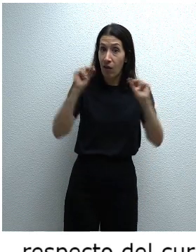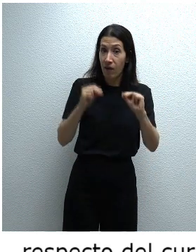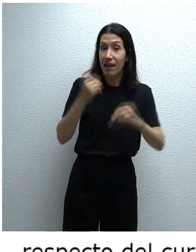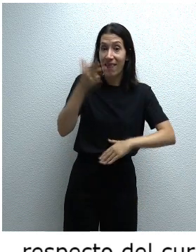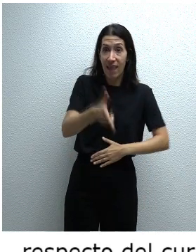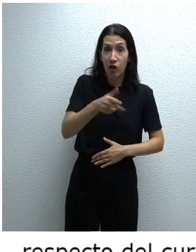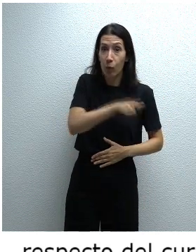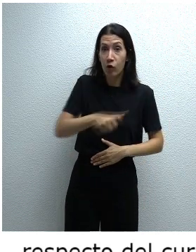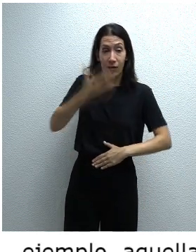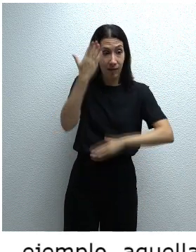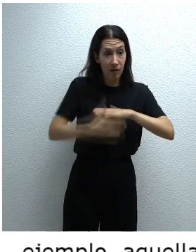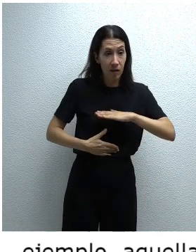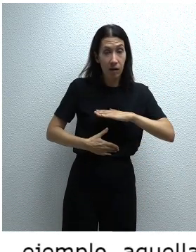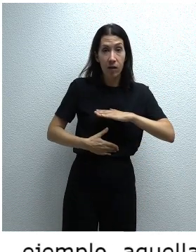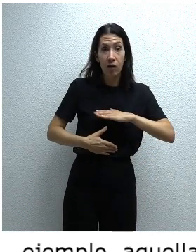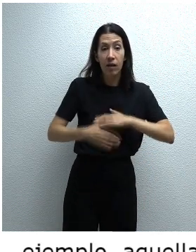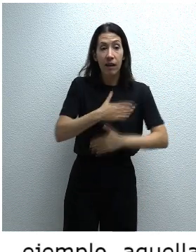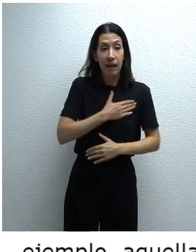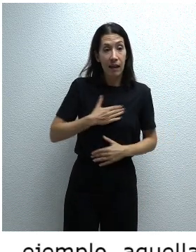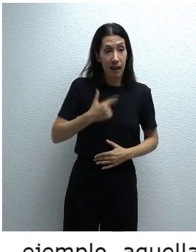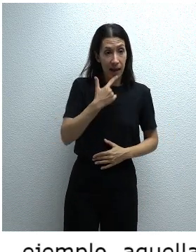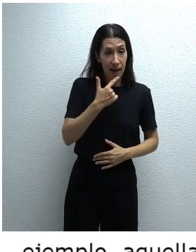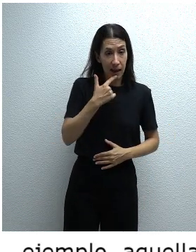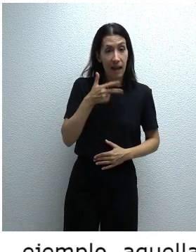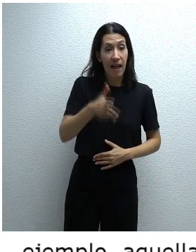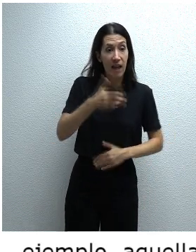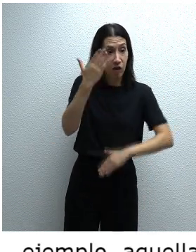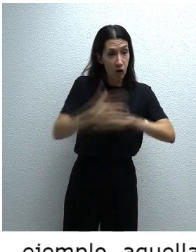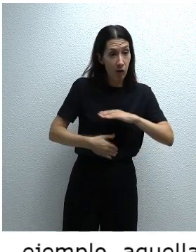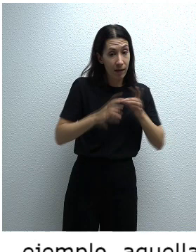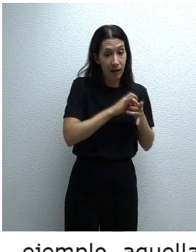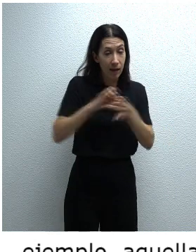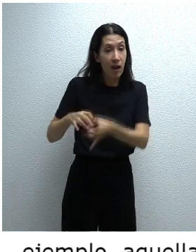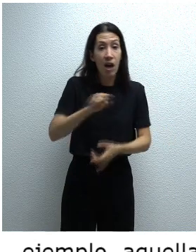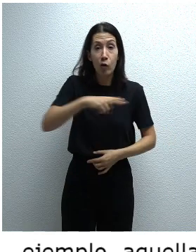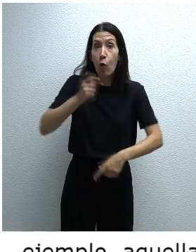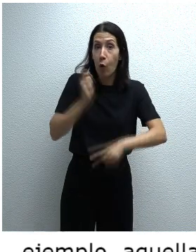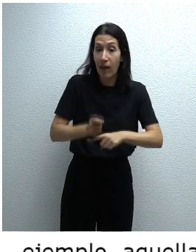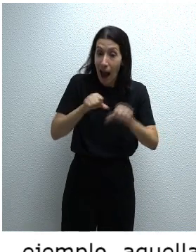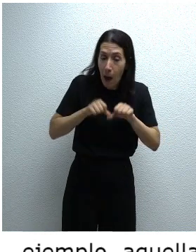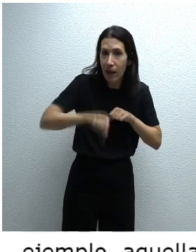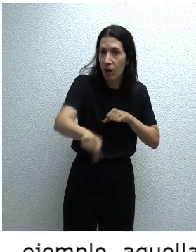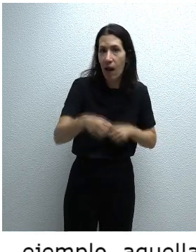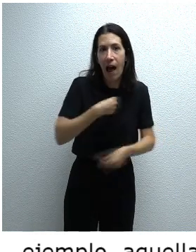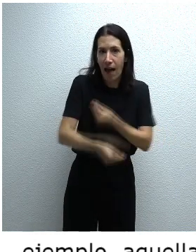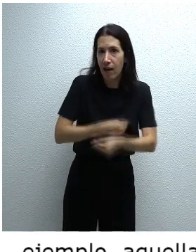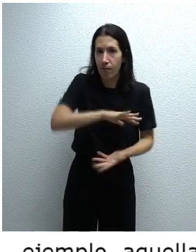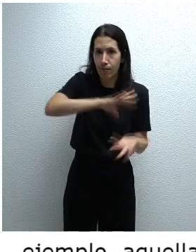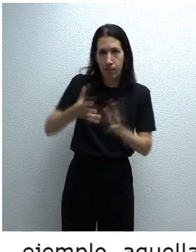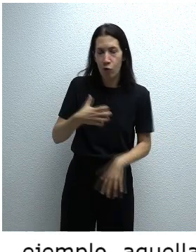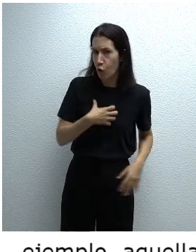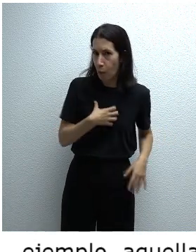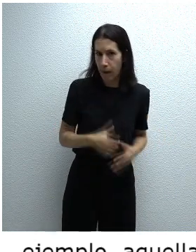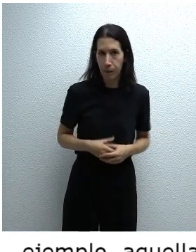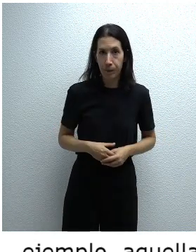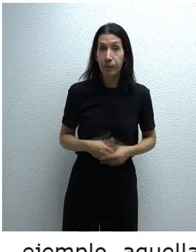derechos, fueran objeto de una restricción de derechos con arreglo a esa resolución judicial, pues en adelante no sería de aplicación. Sin perjuicio